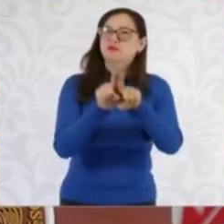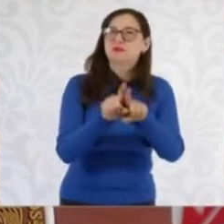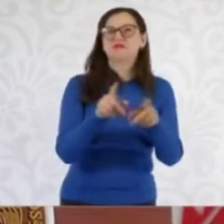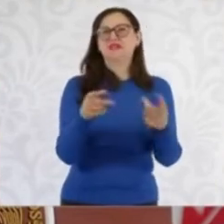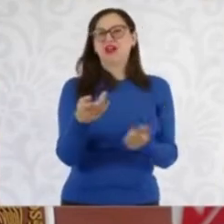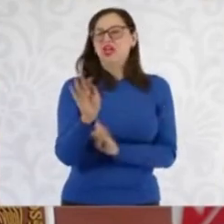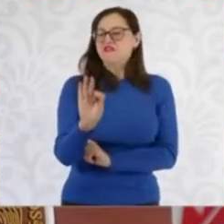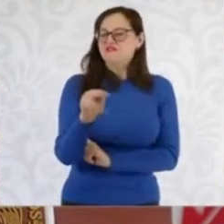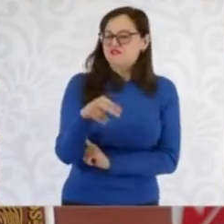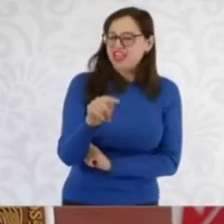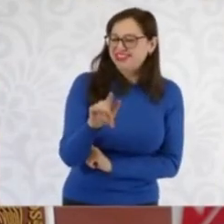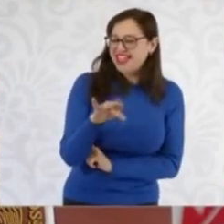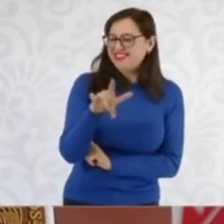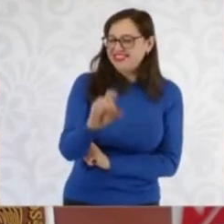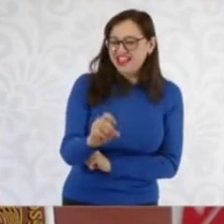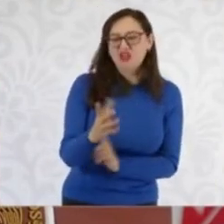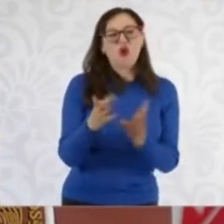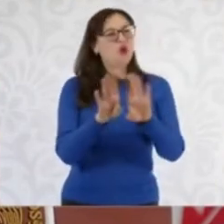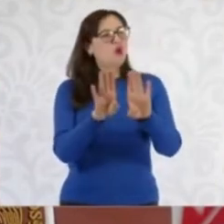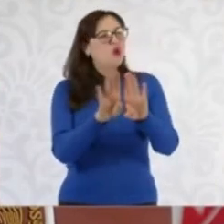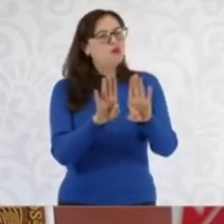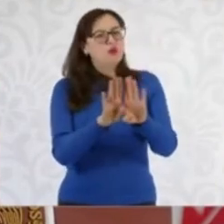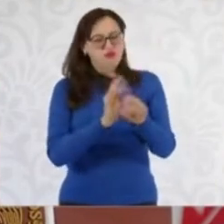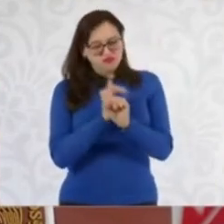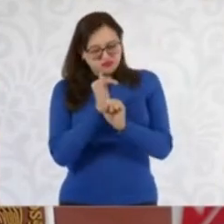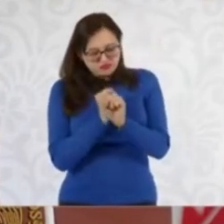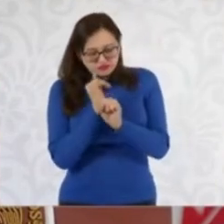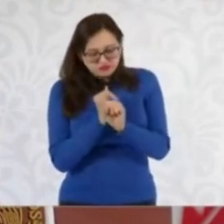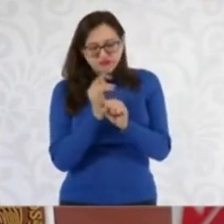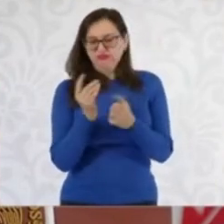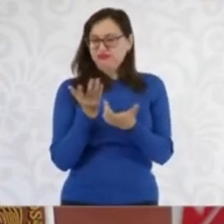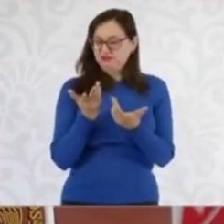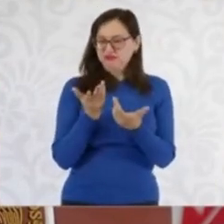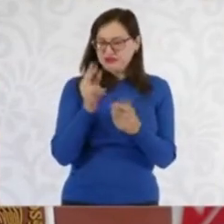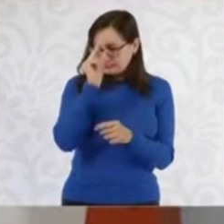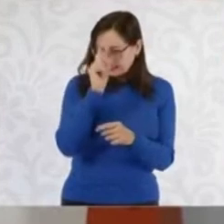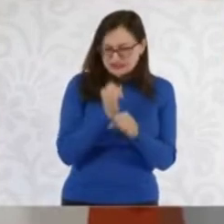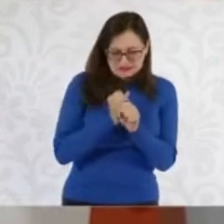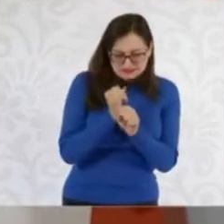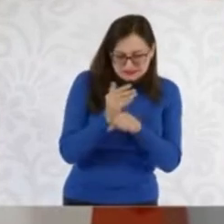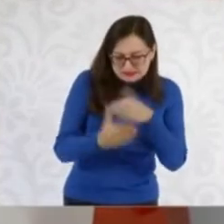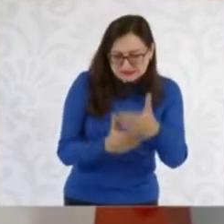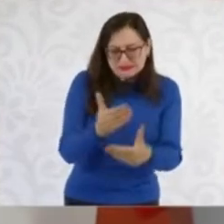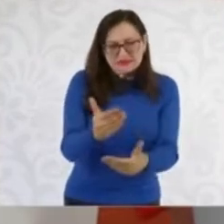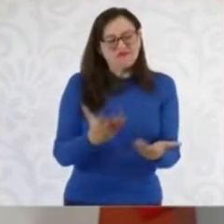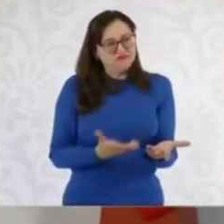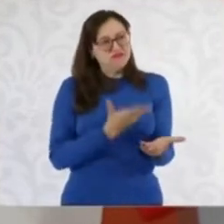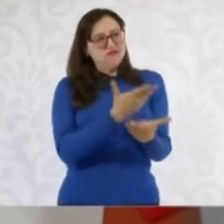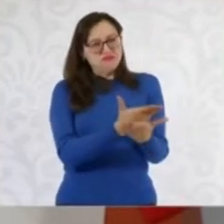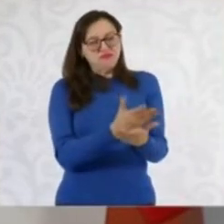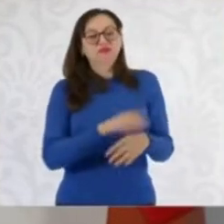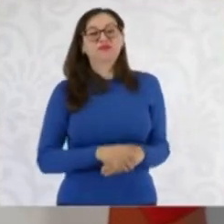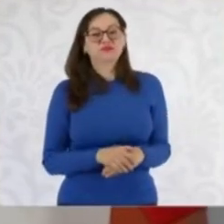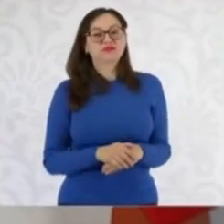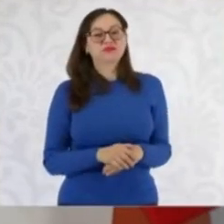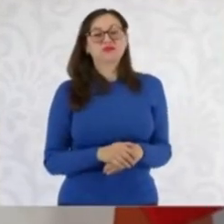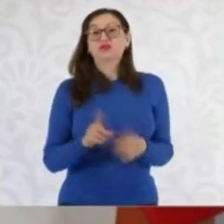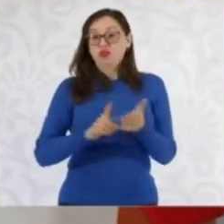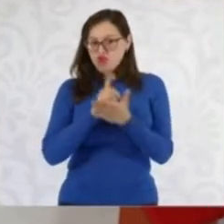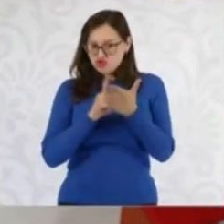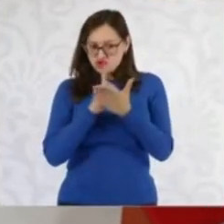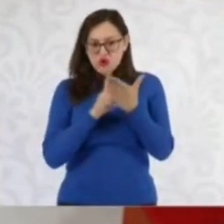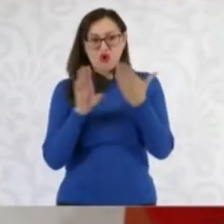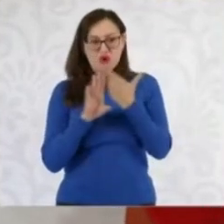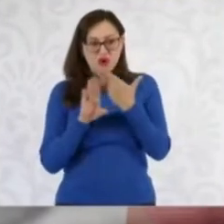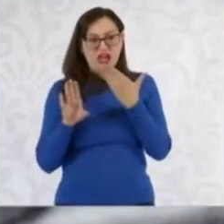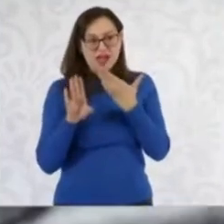soberanías en temas de investigación, inteligencia. Le planteé la campaña, que él hizo una